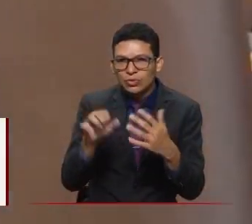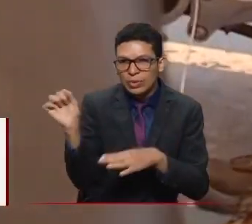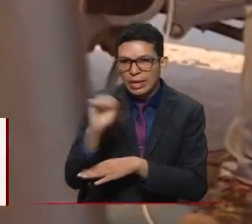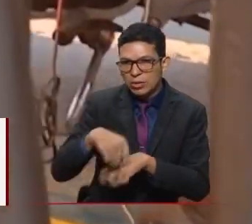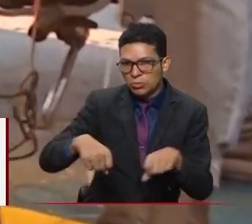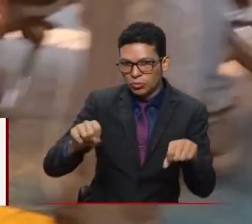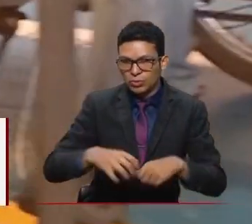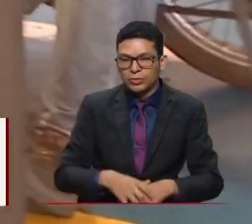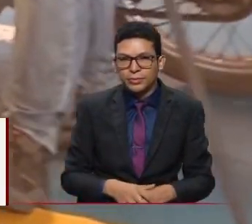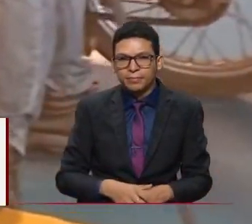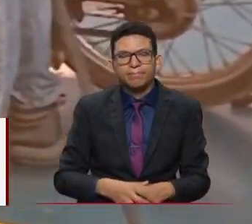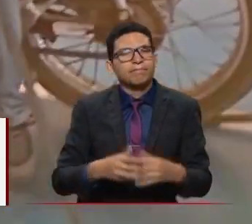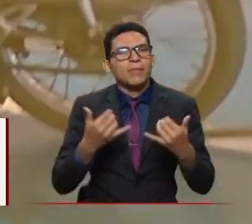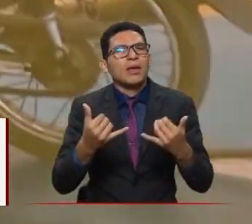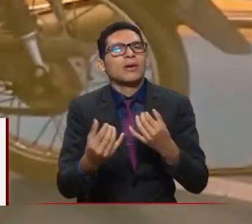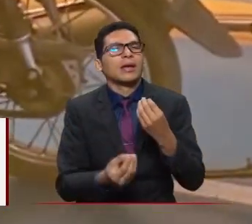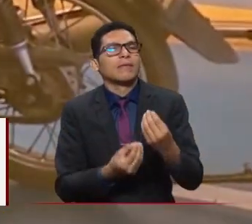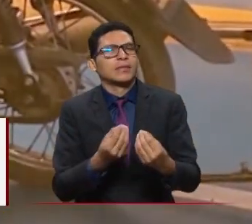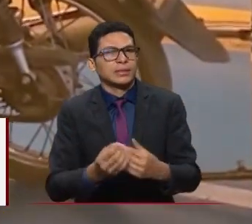paso a seguir